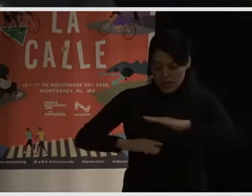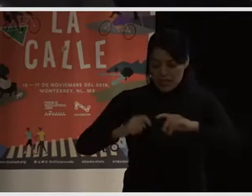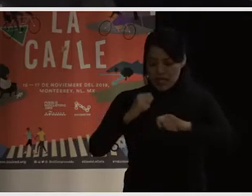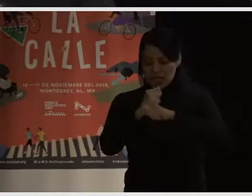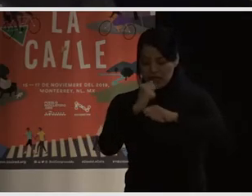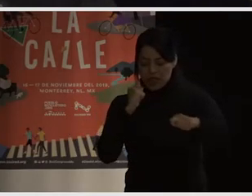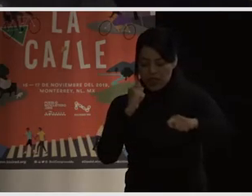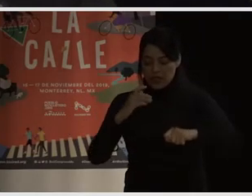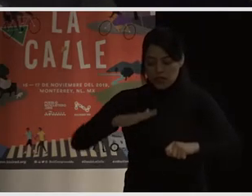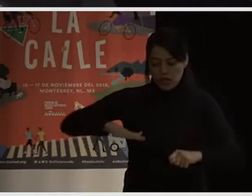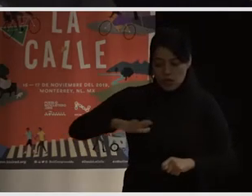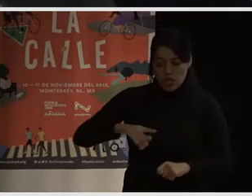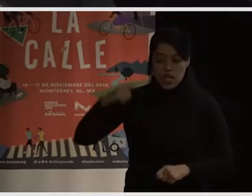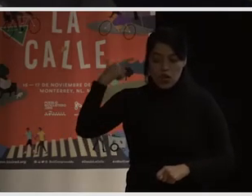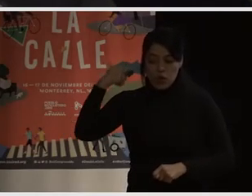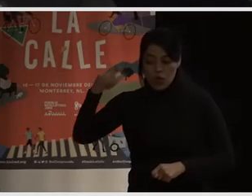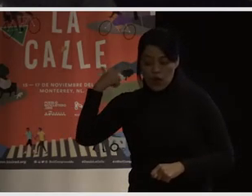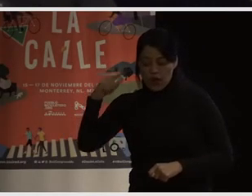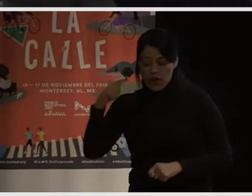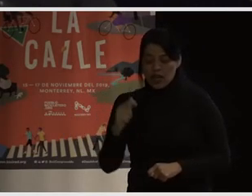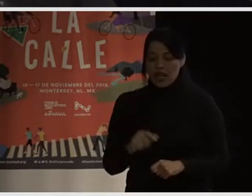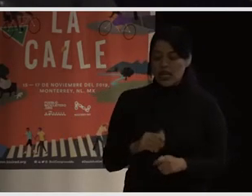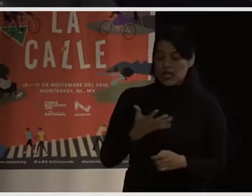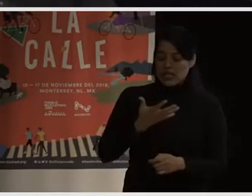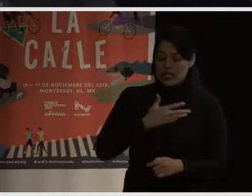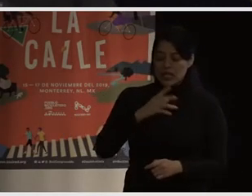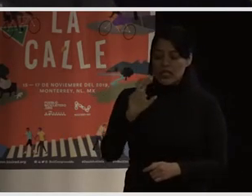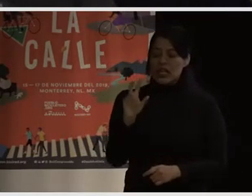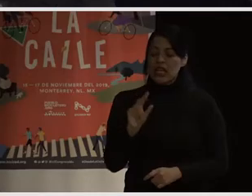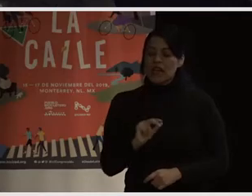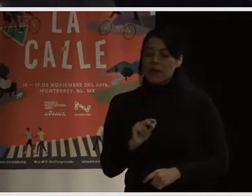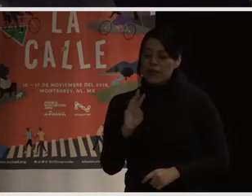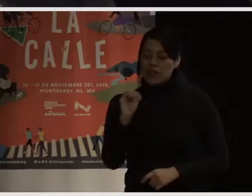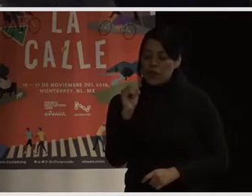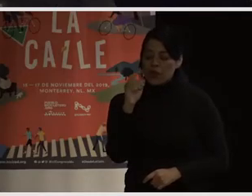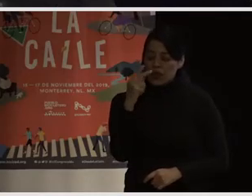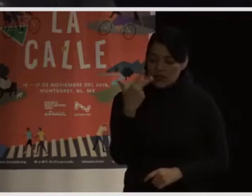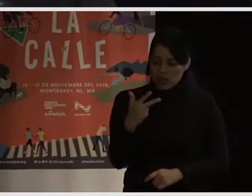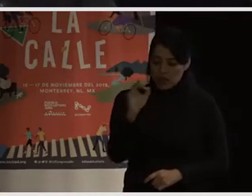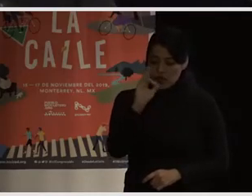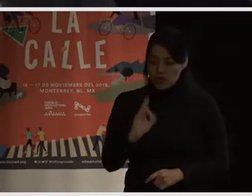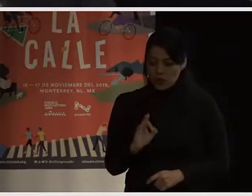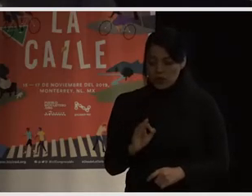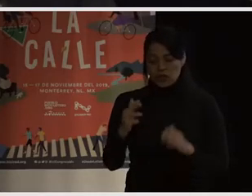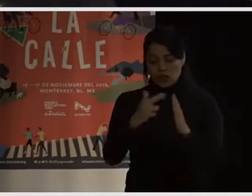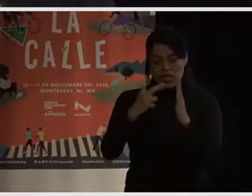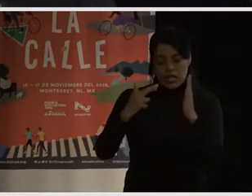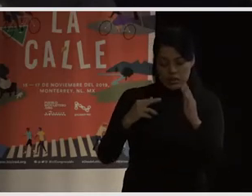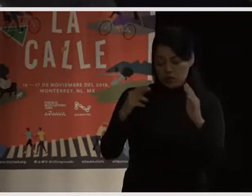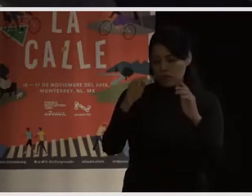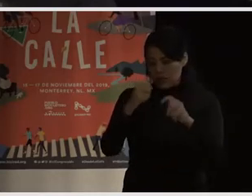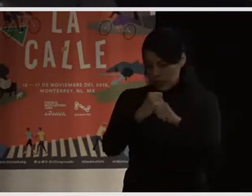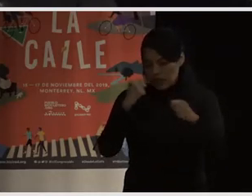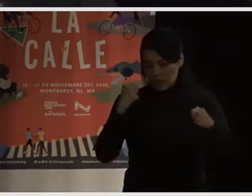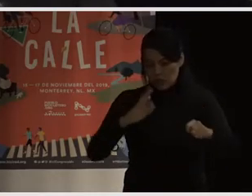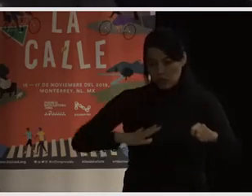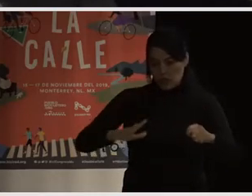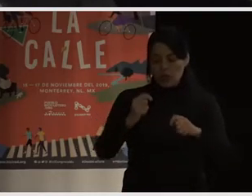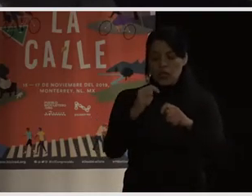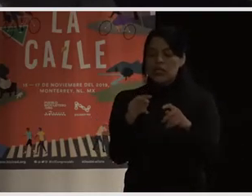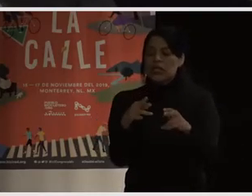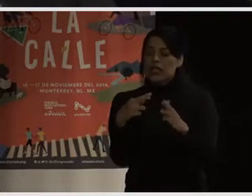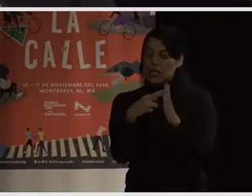donde guadalajara queda cubierto en un 98% contra el fuerte público y con un reordenamiento de rutas migrando a un sistema que ahí